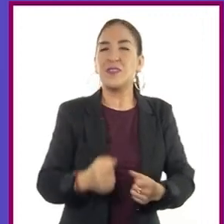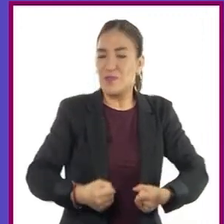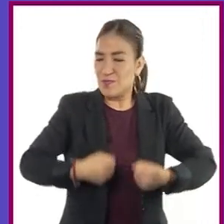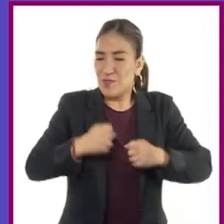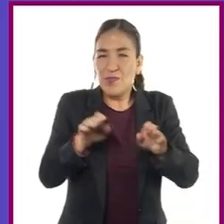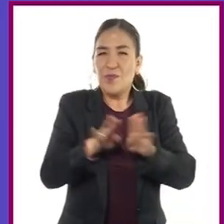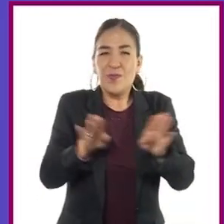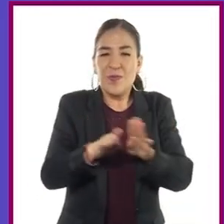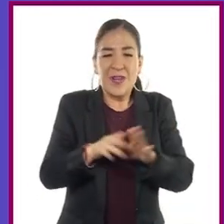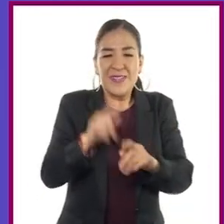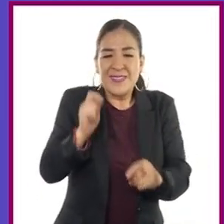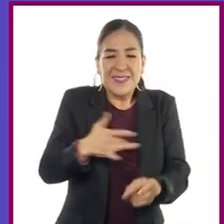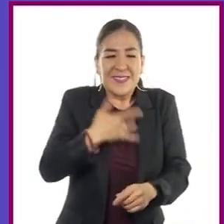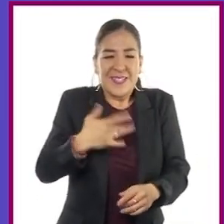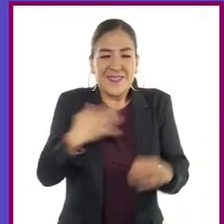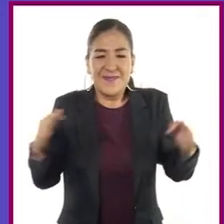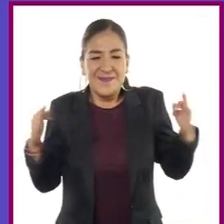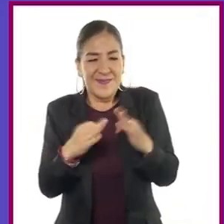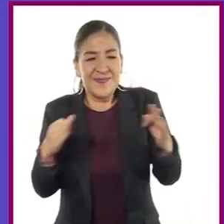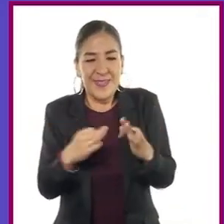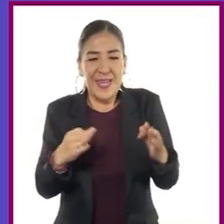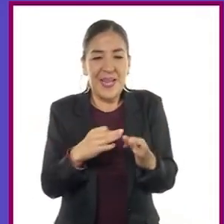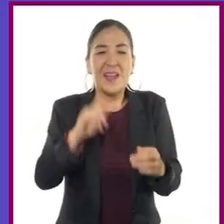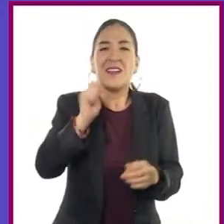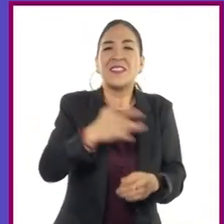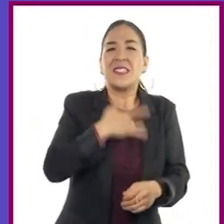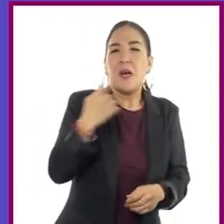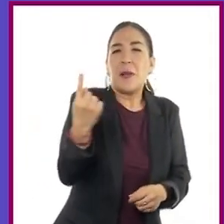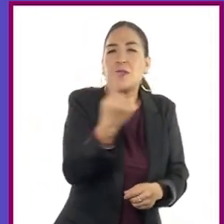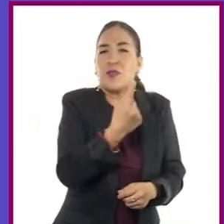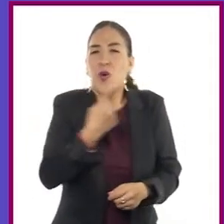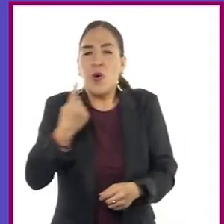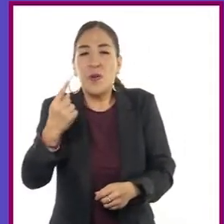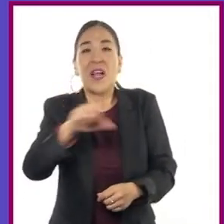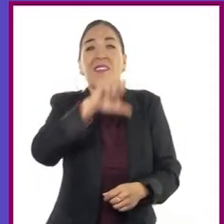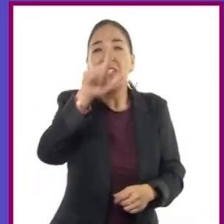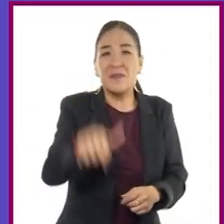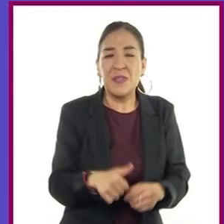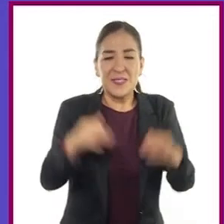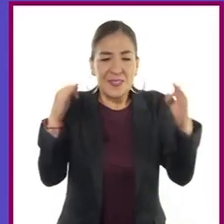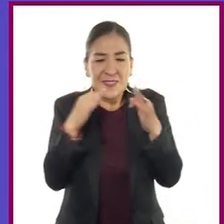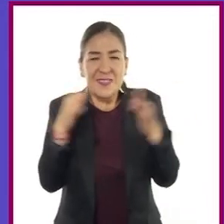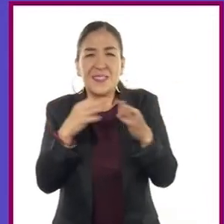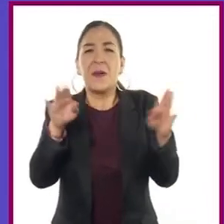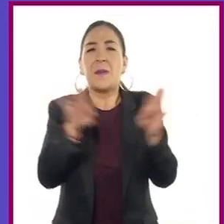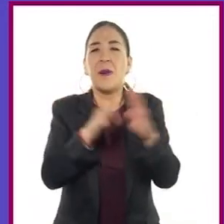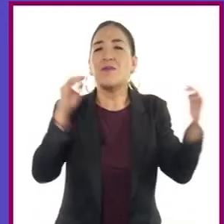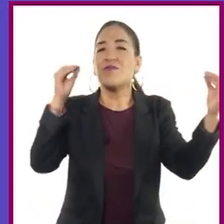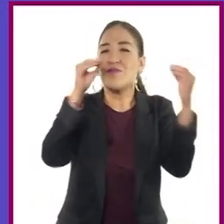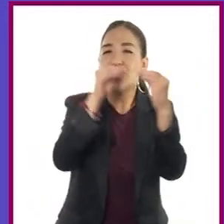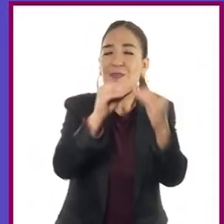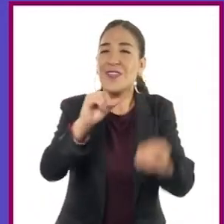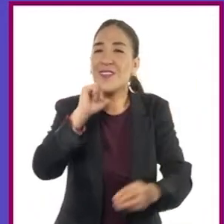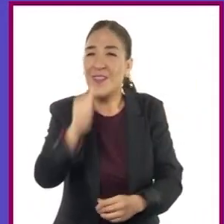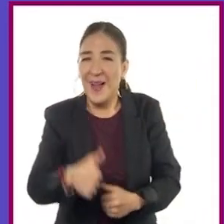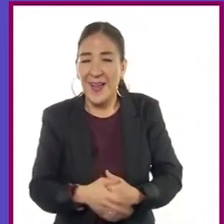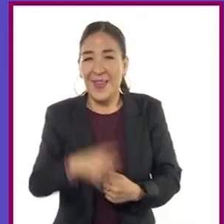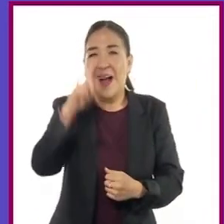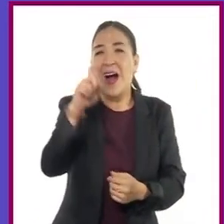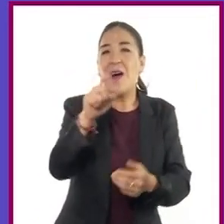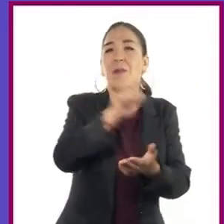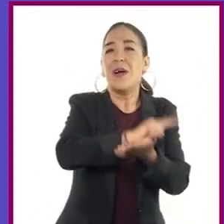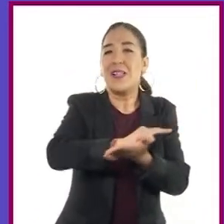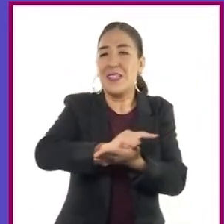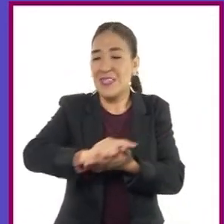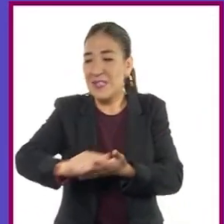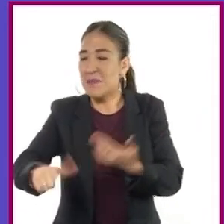no me duela más aquel deseo helado por el miedo, llaga fría, quemadura de labios no besados. El agua clara nunca